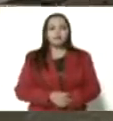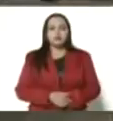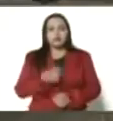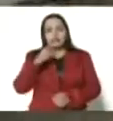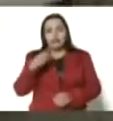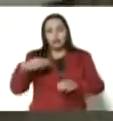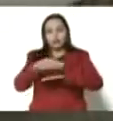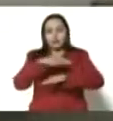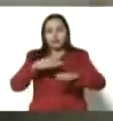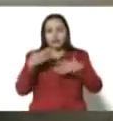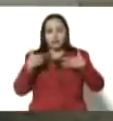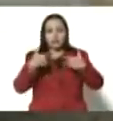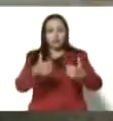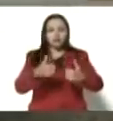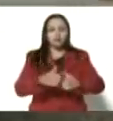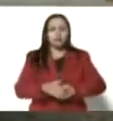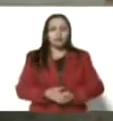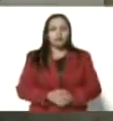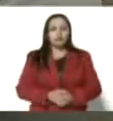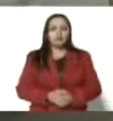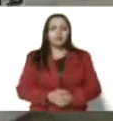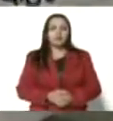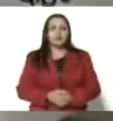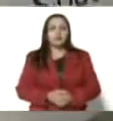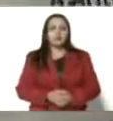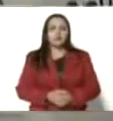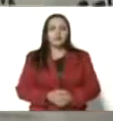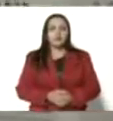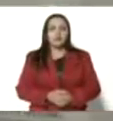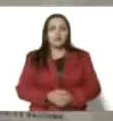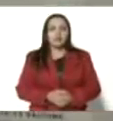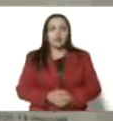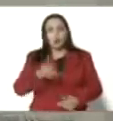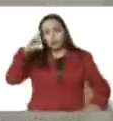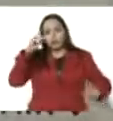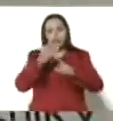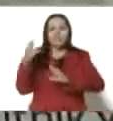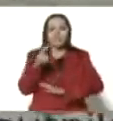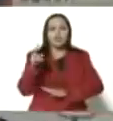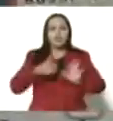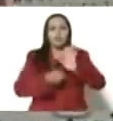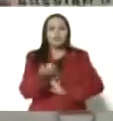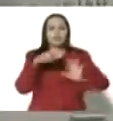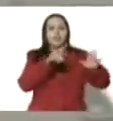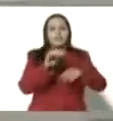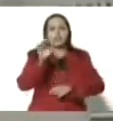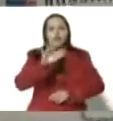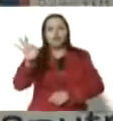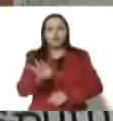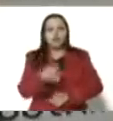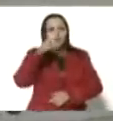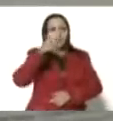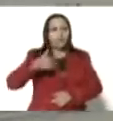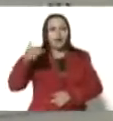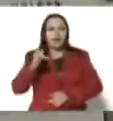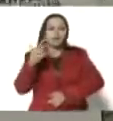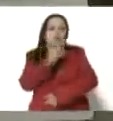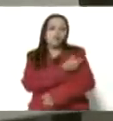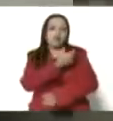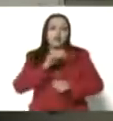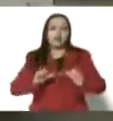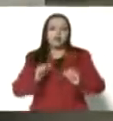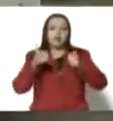Popular para la Salud, Carlos Alvarado, que la meta de Venezuela es la inmunización de más del 70% de su población. Se va a iniciar con